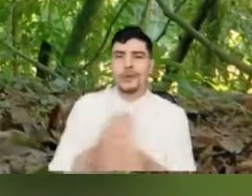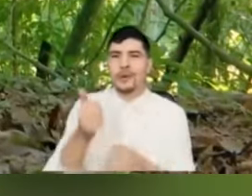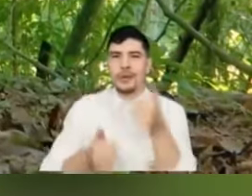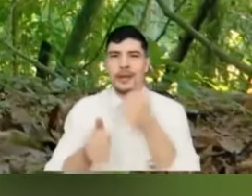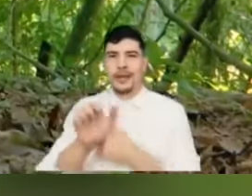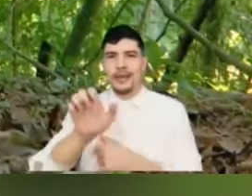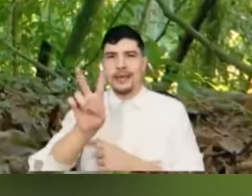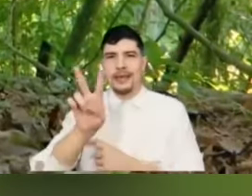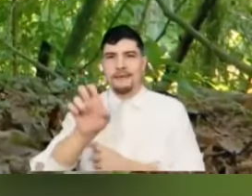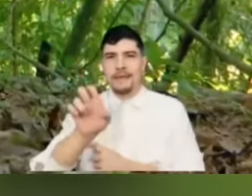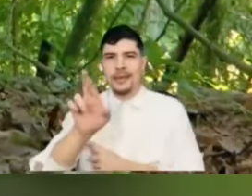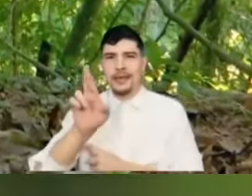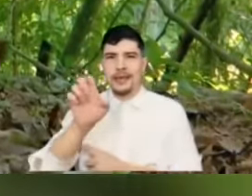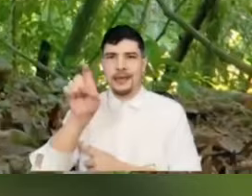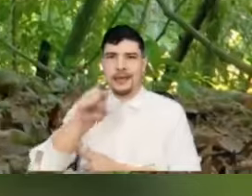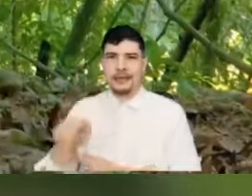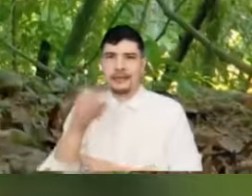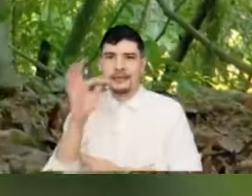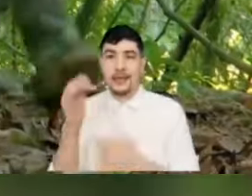¡Vamos!